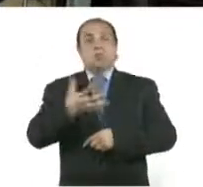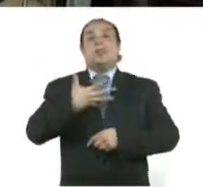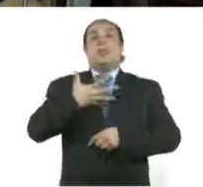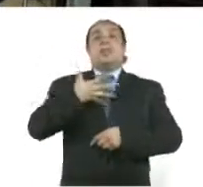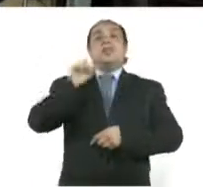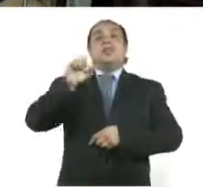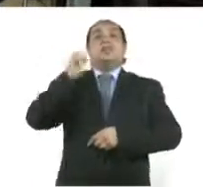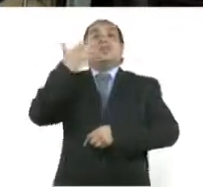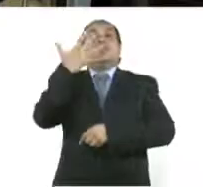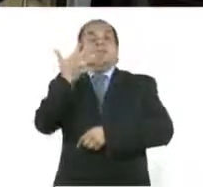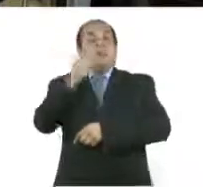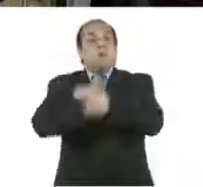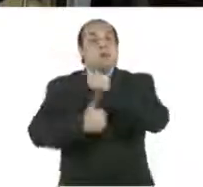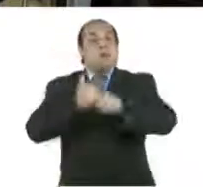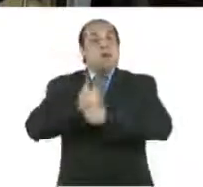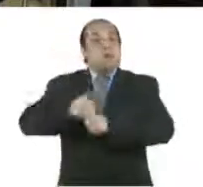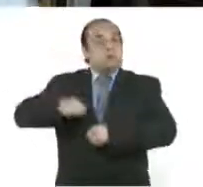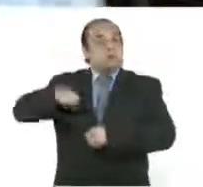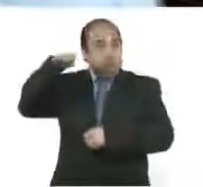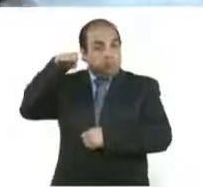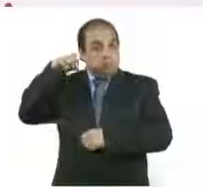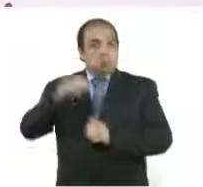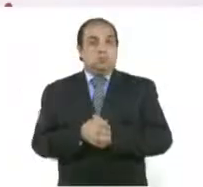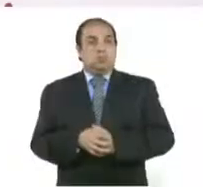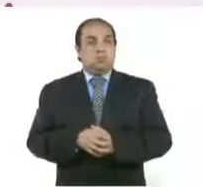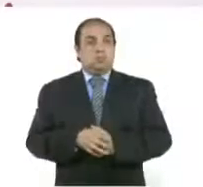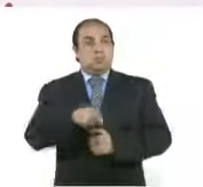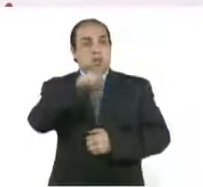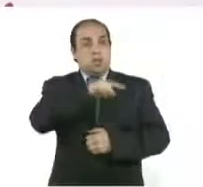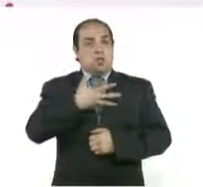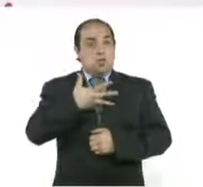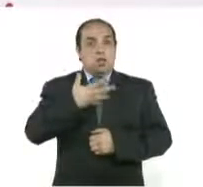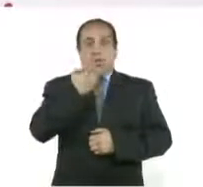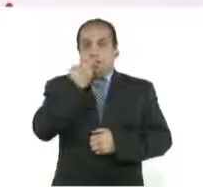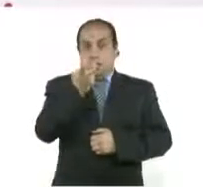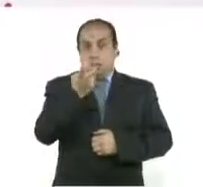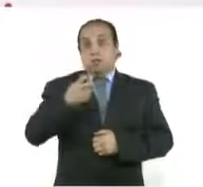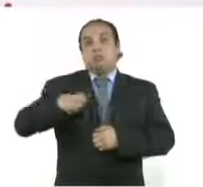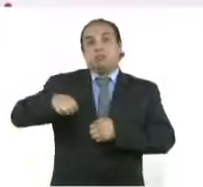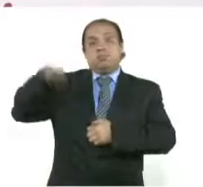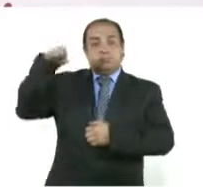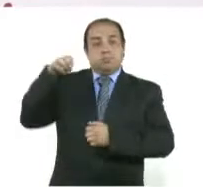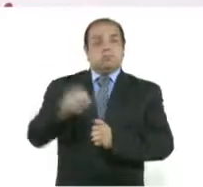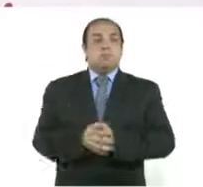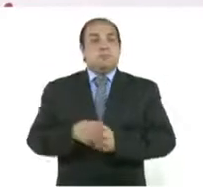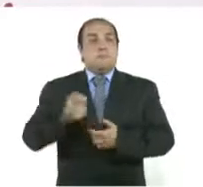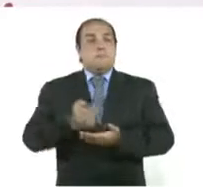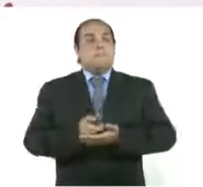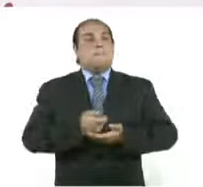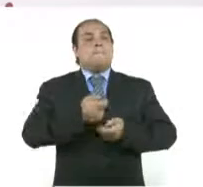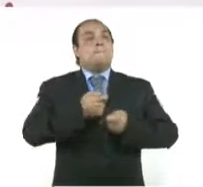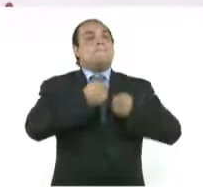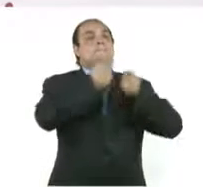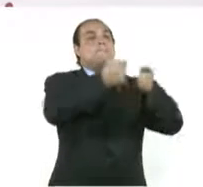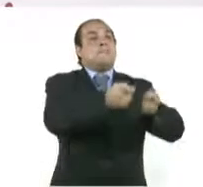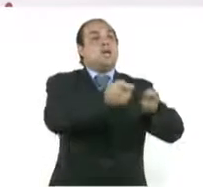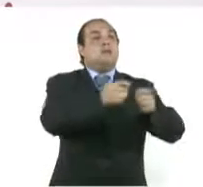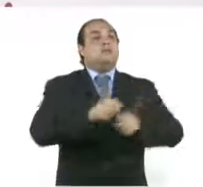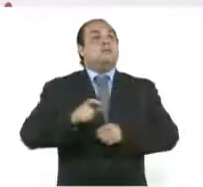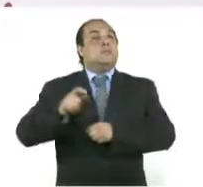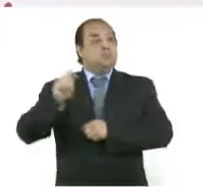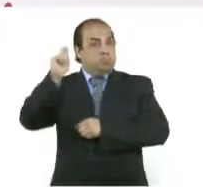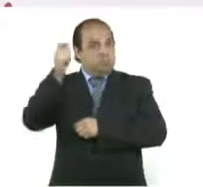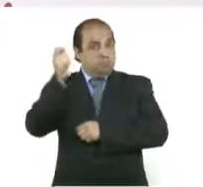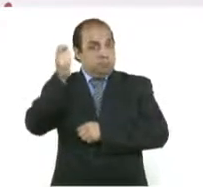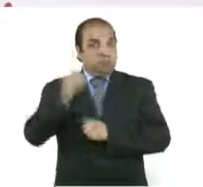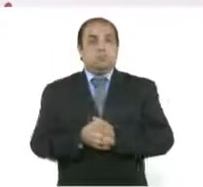65 años y por el solo hecho de tener esa edad, reciben una pensión. Cuando llegó